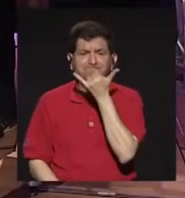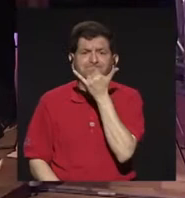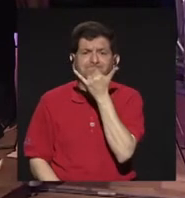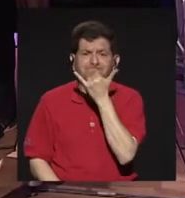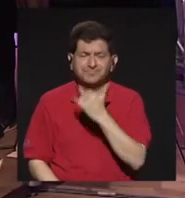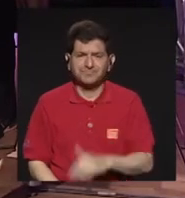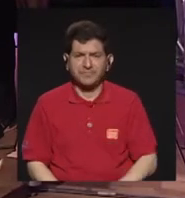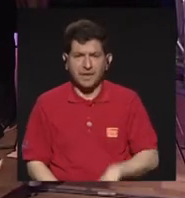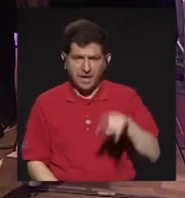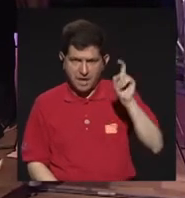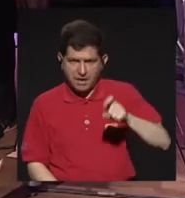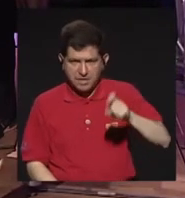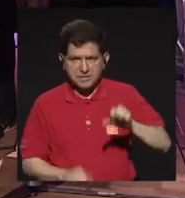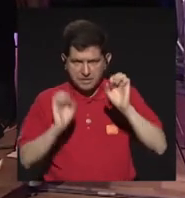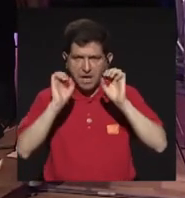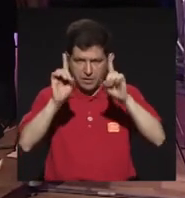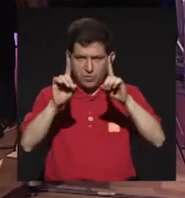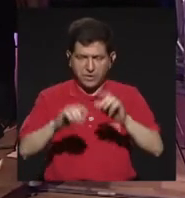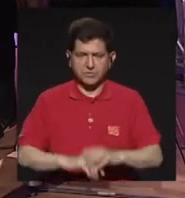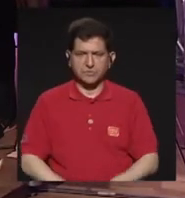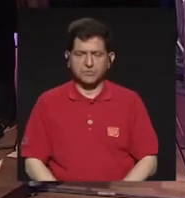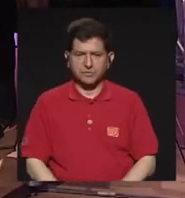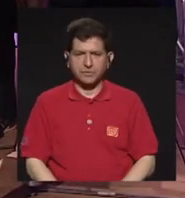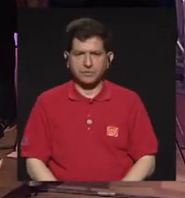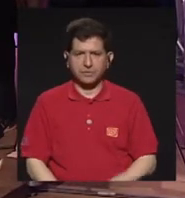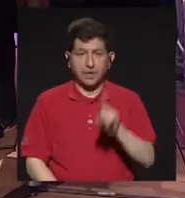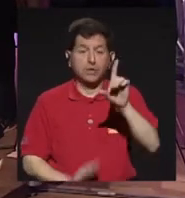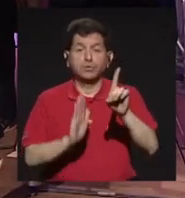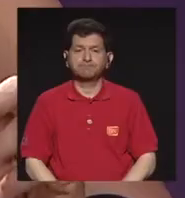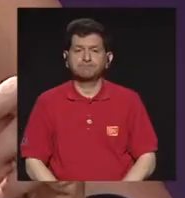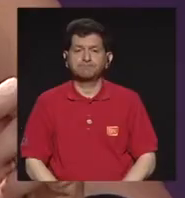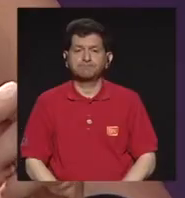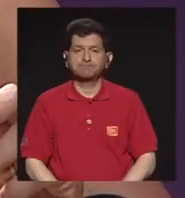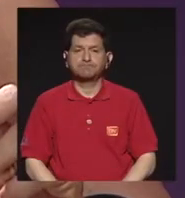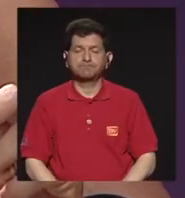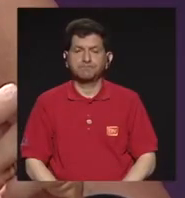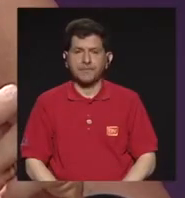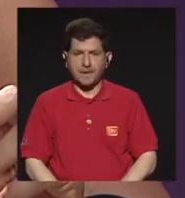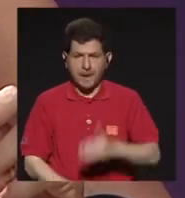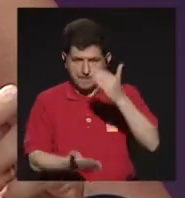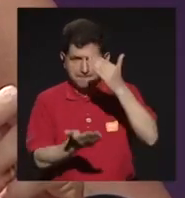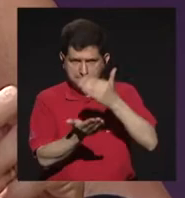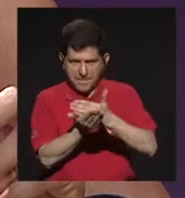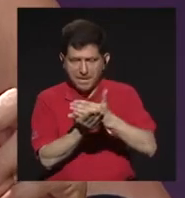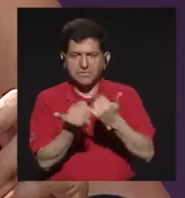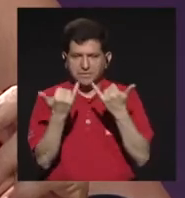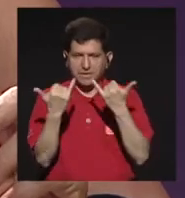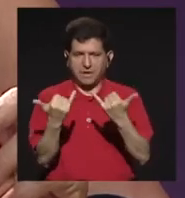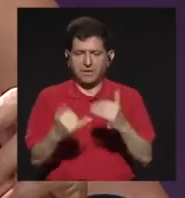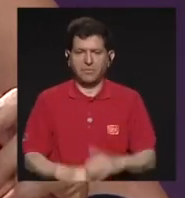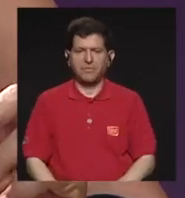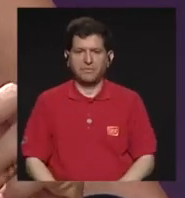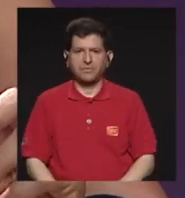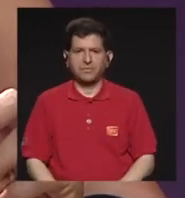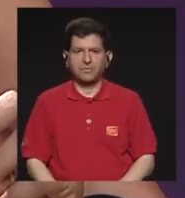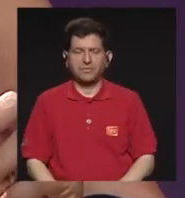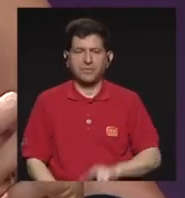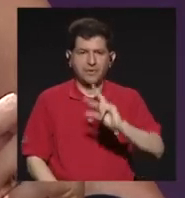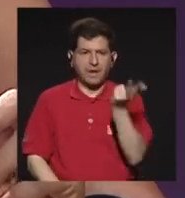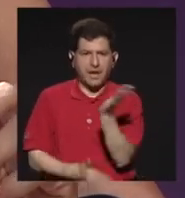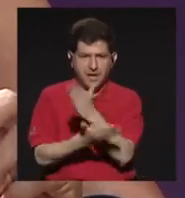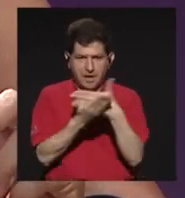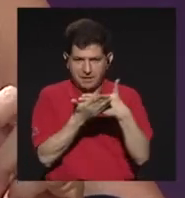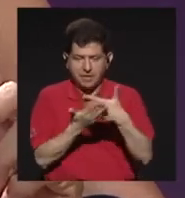equivocado. Necesitamos educación, es más, es un derecho. Sí. Vamos a ir a nuestro segundo corte, y en este tercer